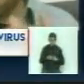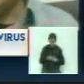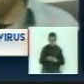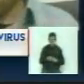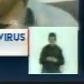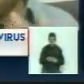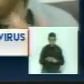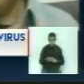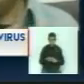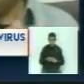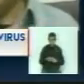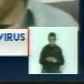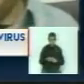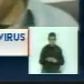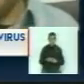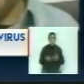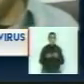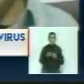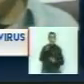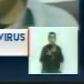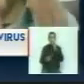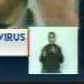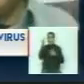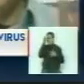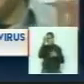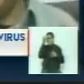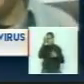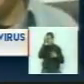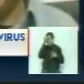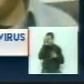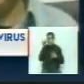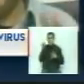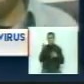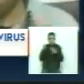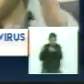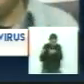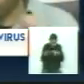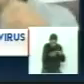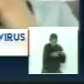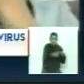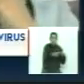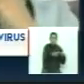una gran proporción de personas infectadas. Estas personas tienen que ser aisladas, tiene que haber un plan